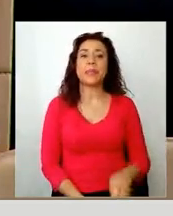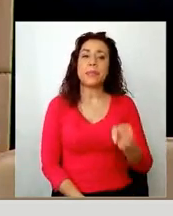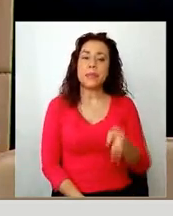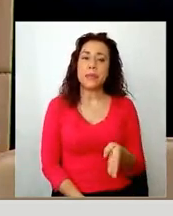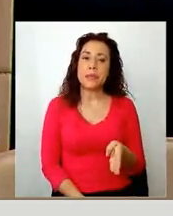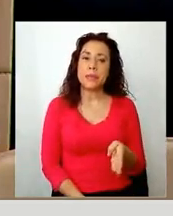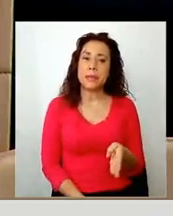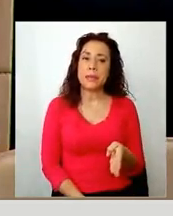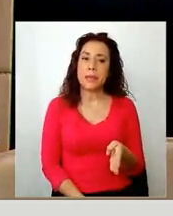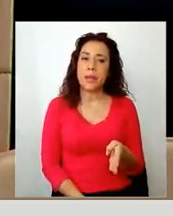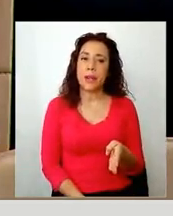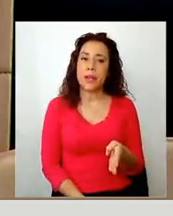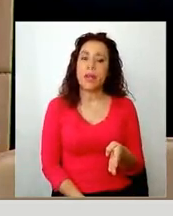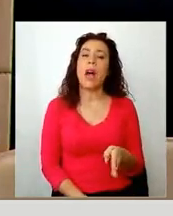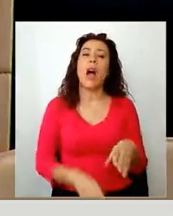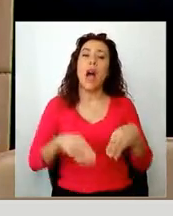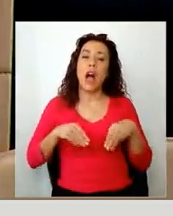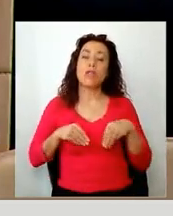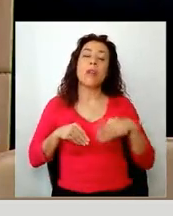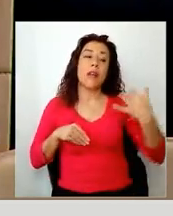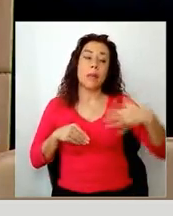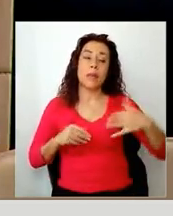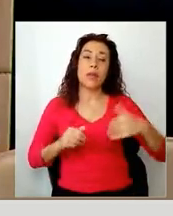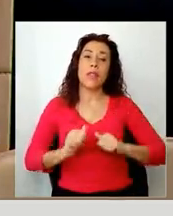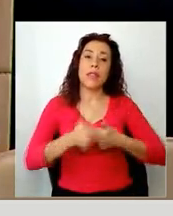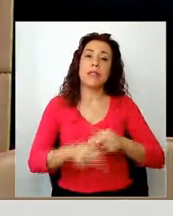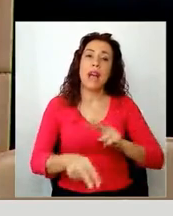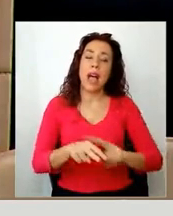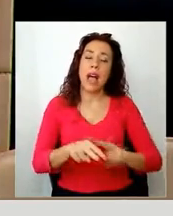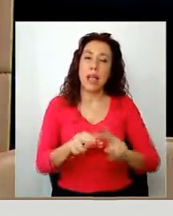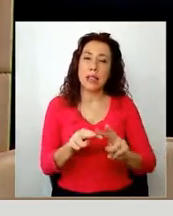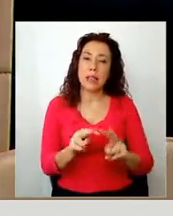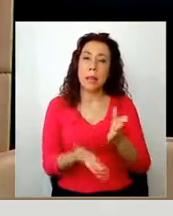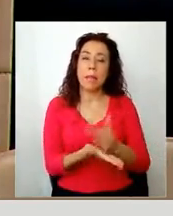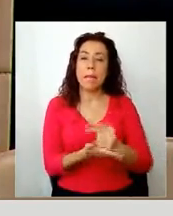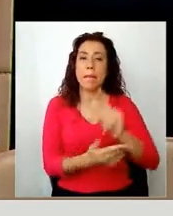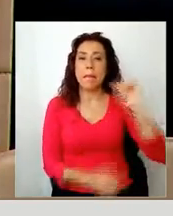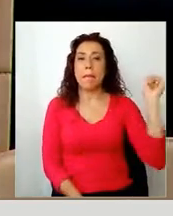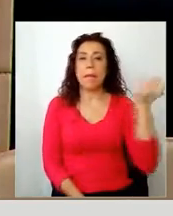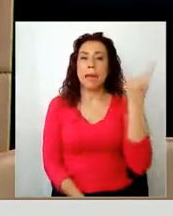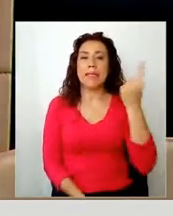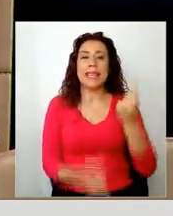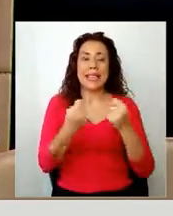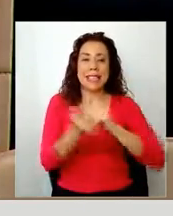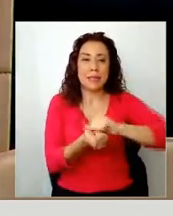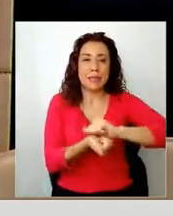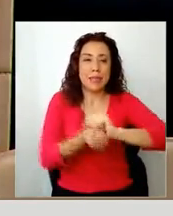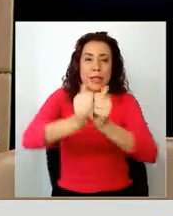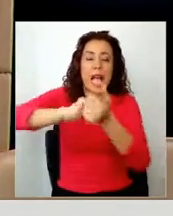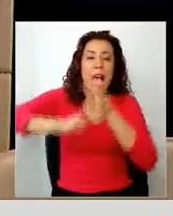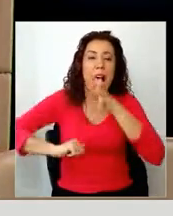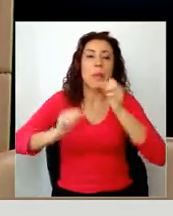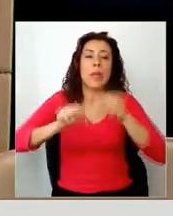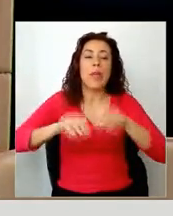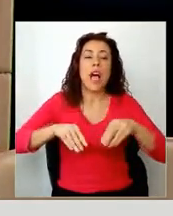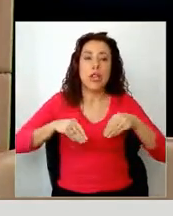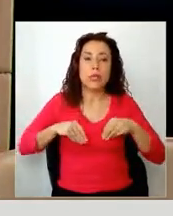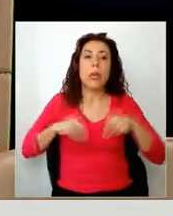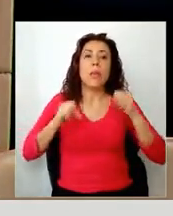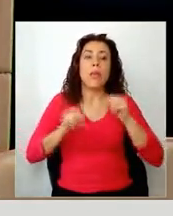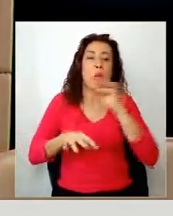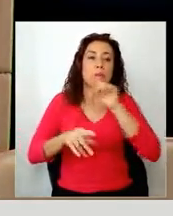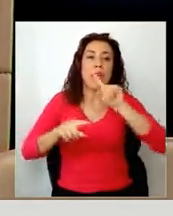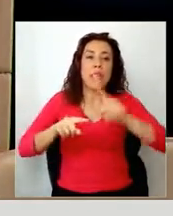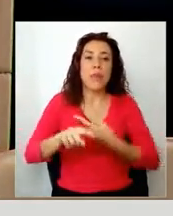asumir el gran desafío de crear e implementar un plan Nacional de tratamiento de aguas que se haga cargo de la reutilización y tratamiento